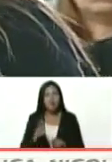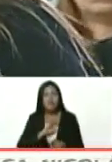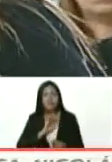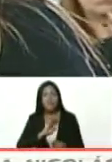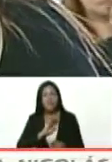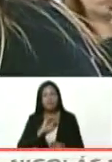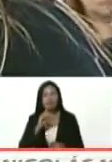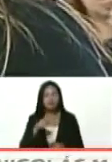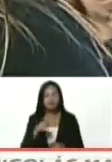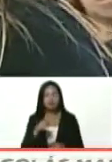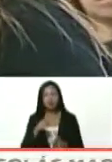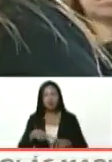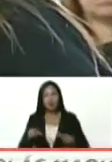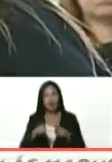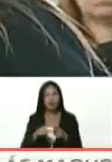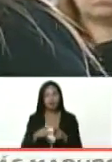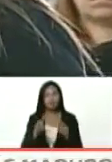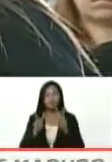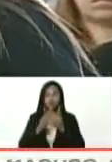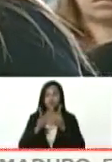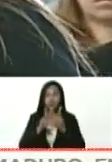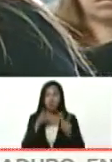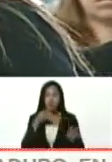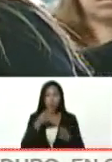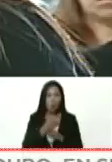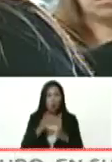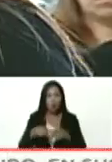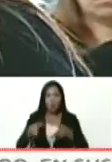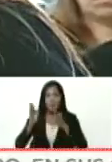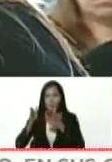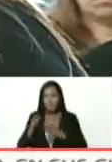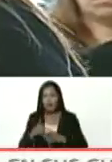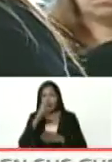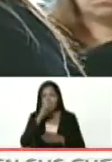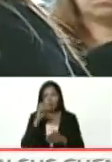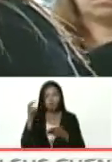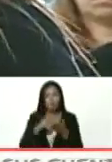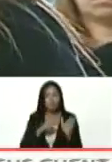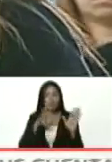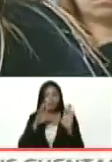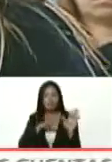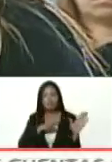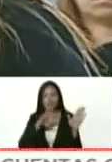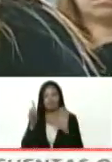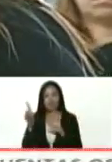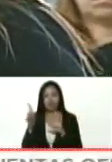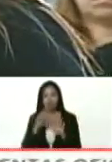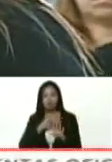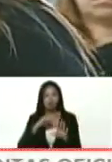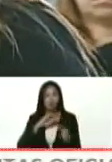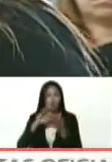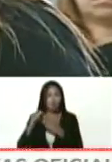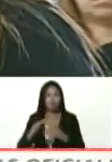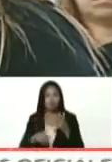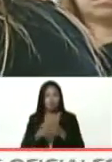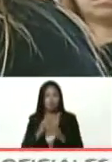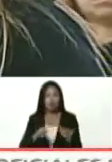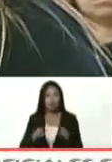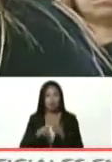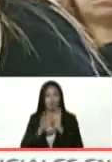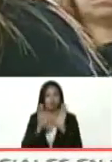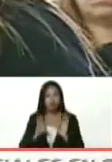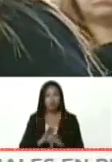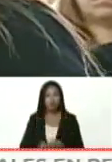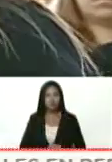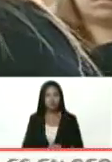Misión Vivienda Venezuela, presidente, como usted lo orientó en el año 2016, también conversamos con el ministro Ildemaro